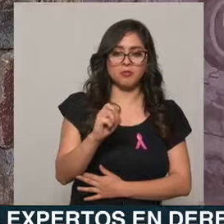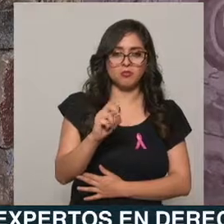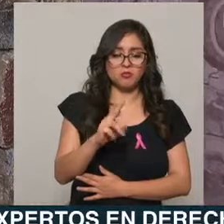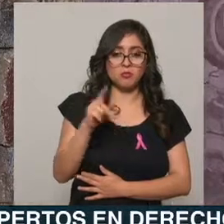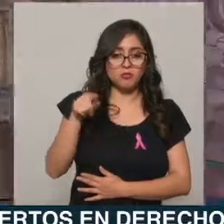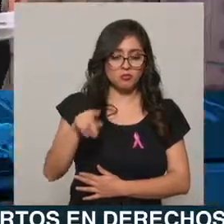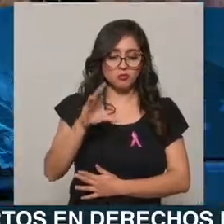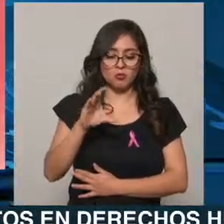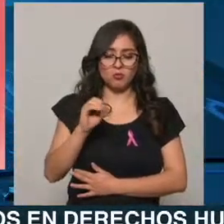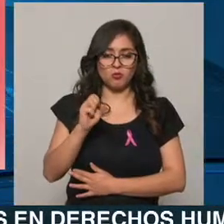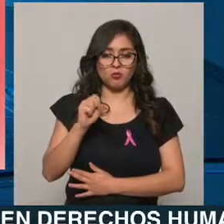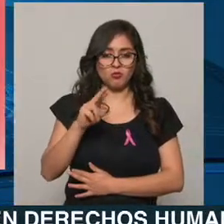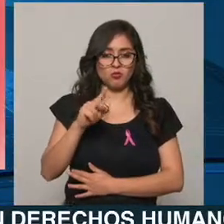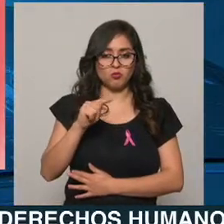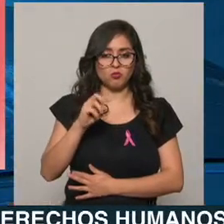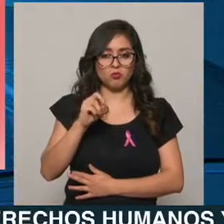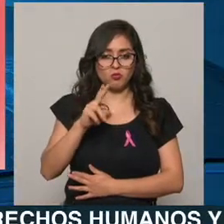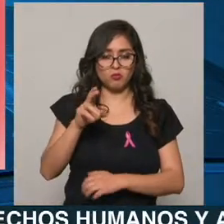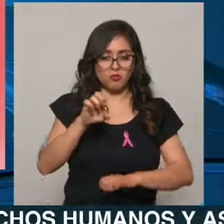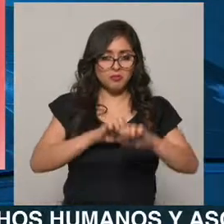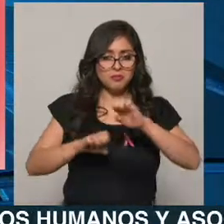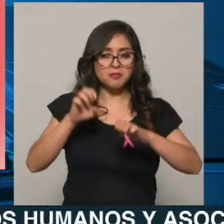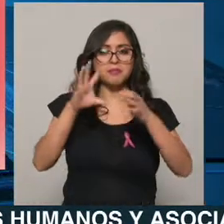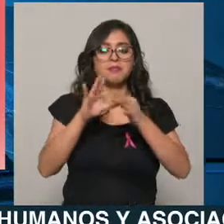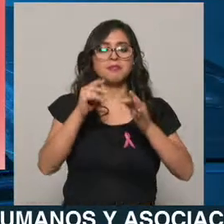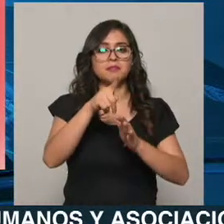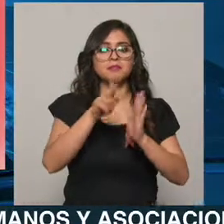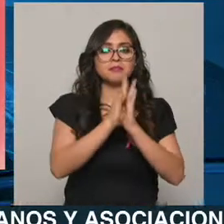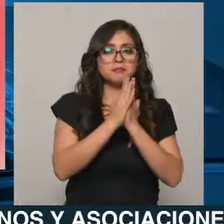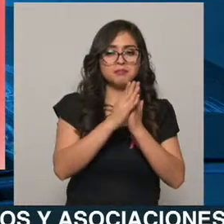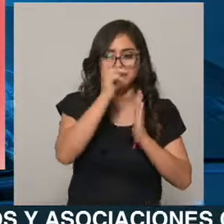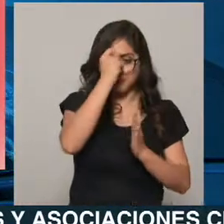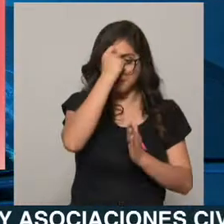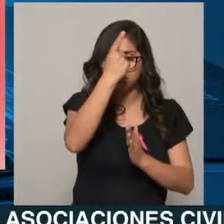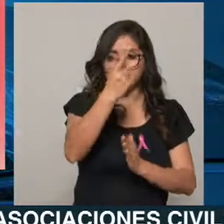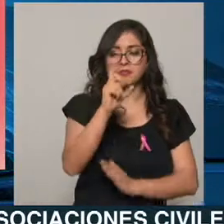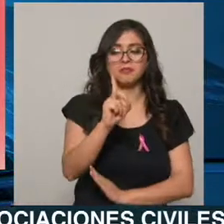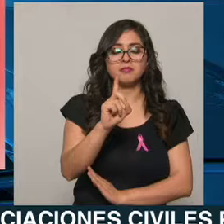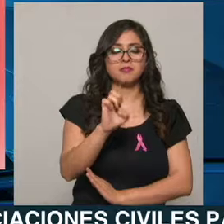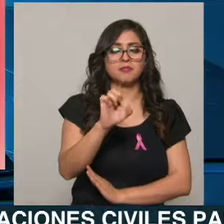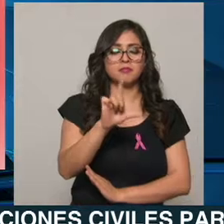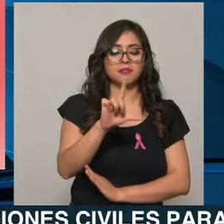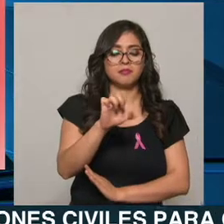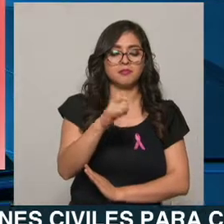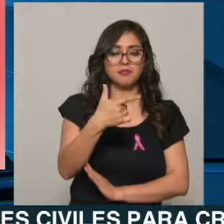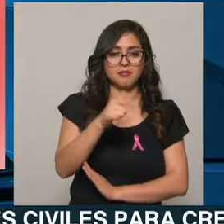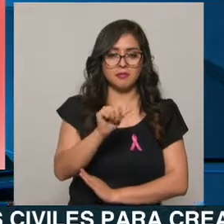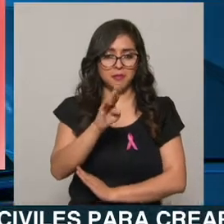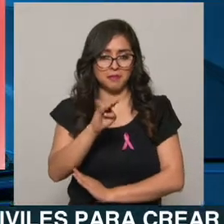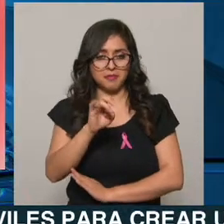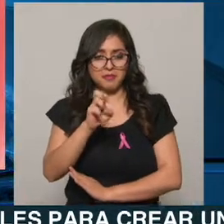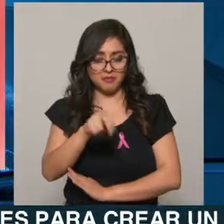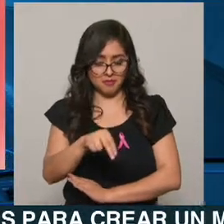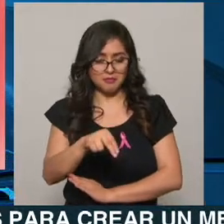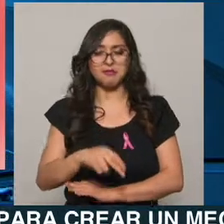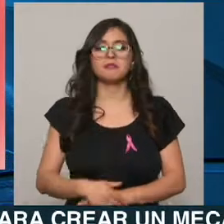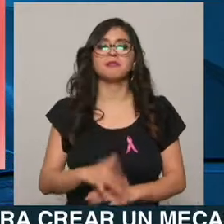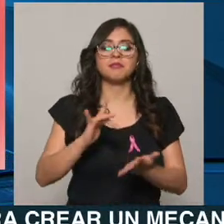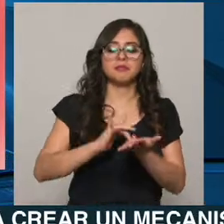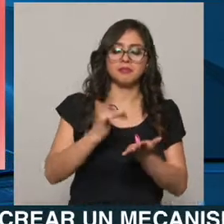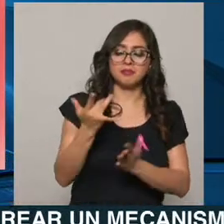consultor empresarial, también autor del libro Delega Bien, guía rápida para delegar. Muy buenos días. Gracias, Víctor, por tomarnos la